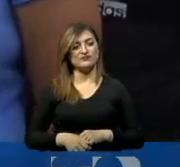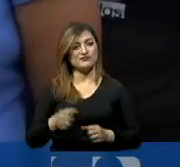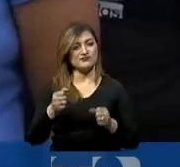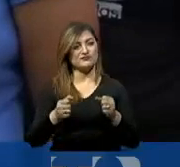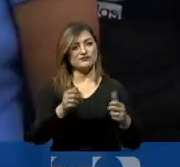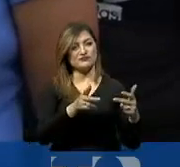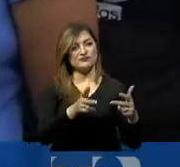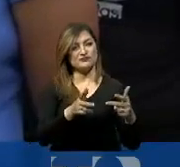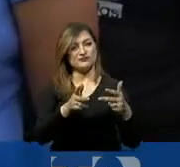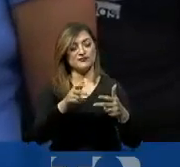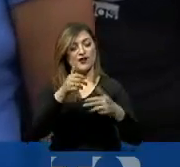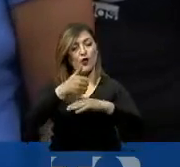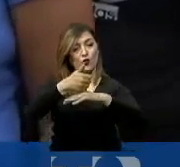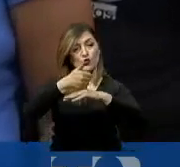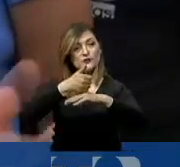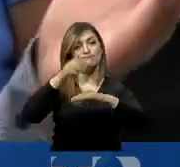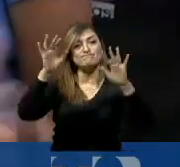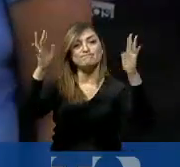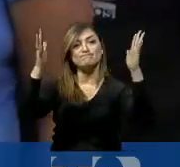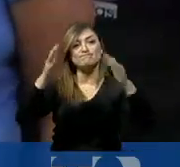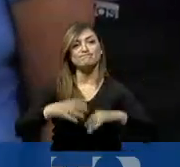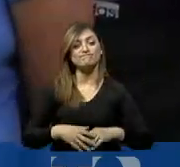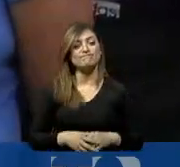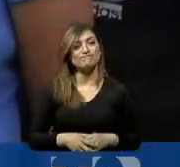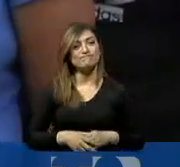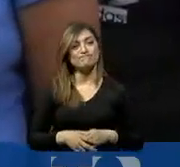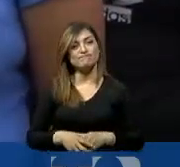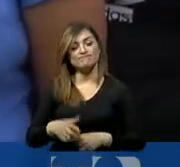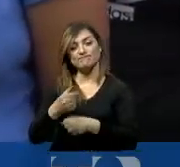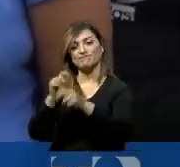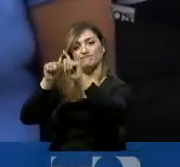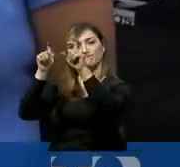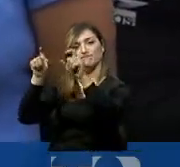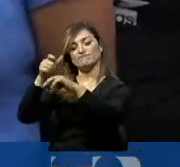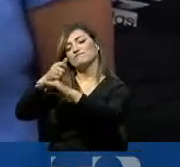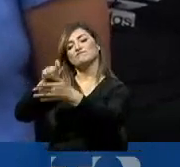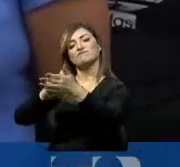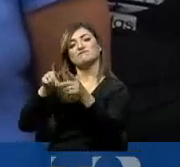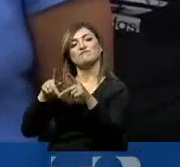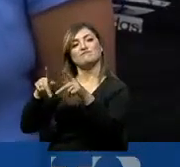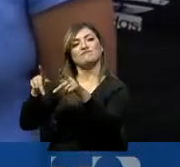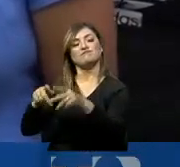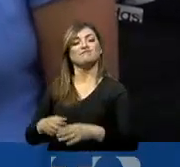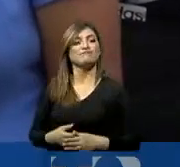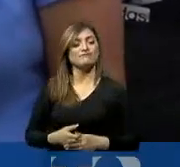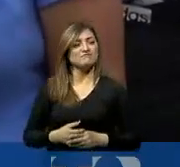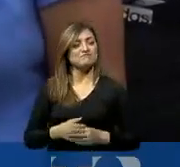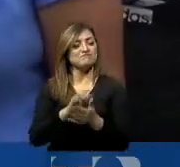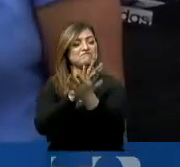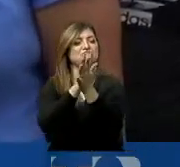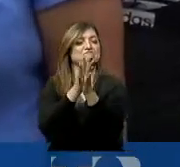estos productos acá de lixiviados. Sé que está aquí el señor gerente también de la empresa y nos encontramos